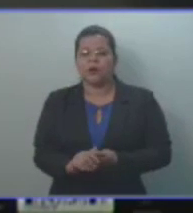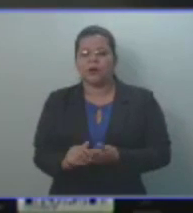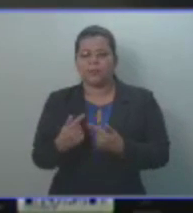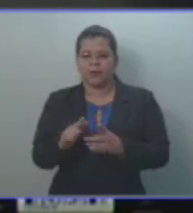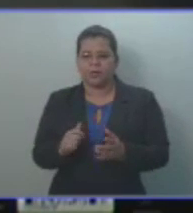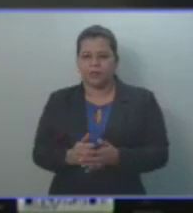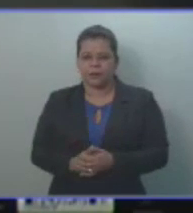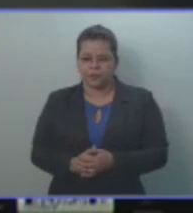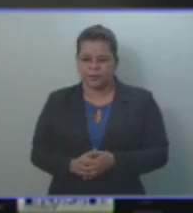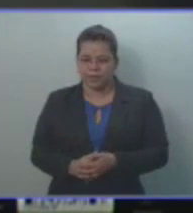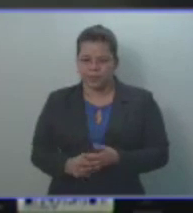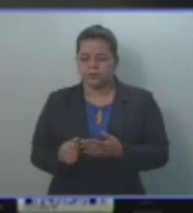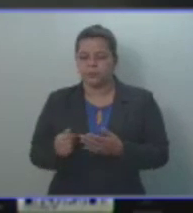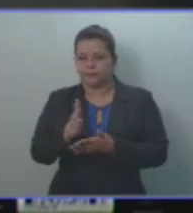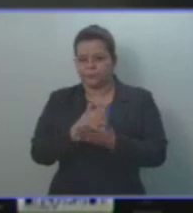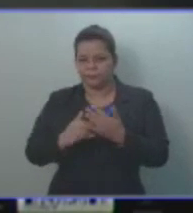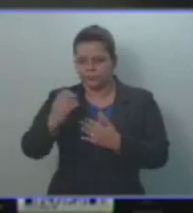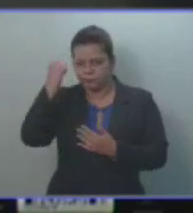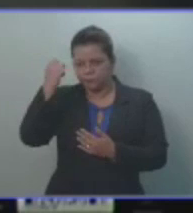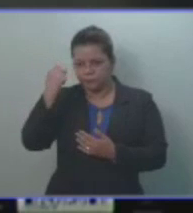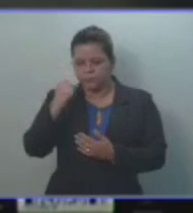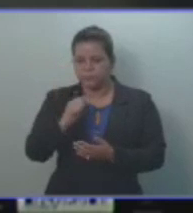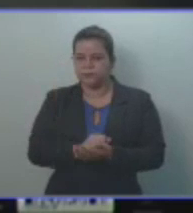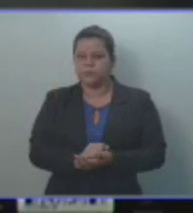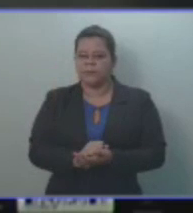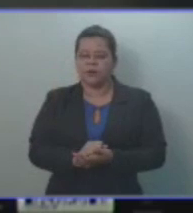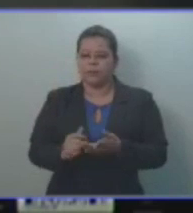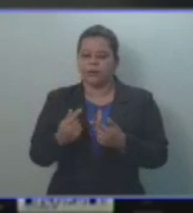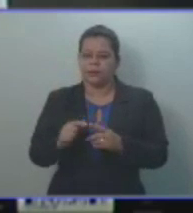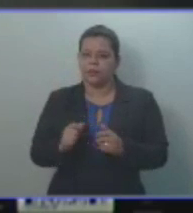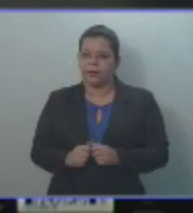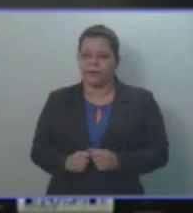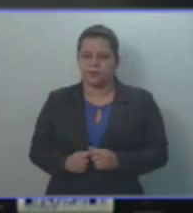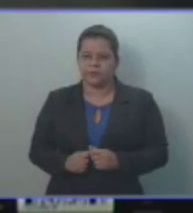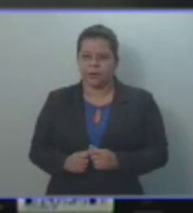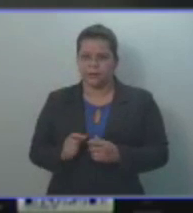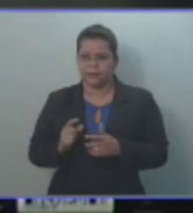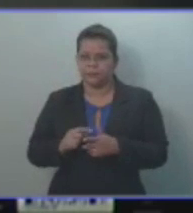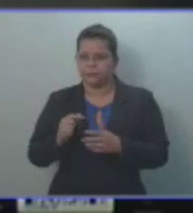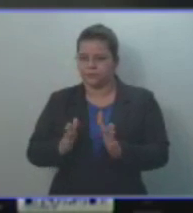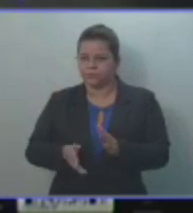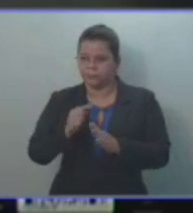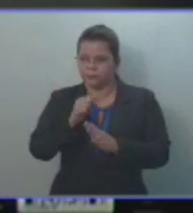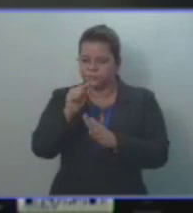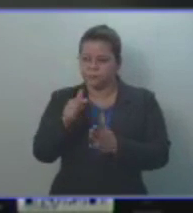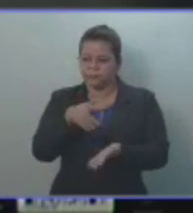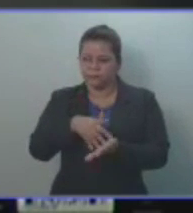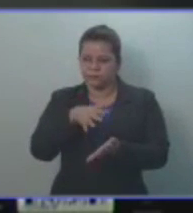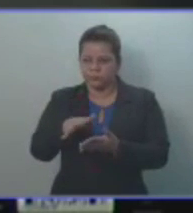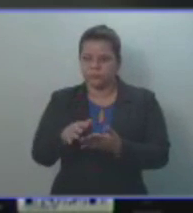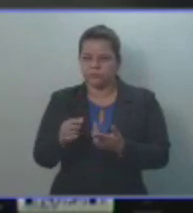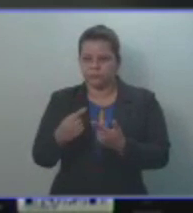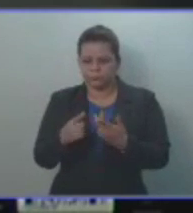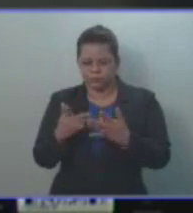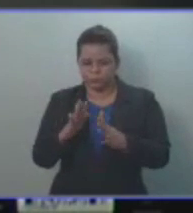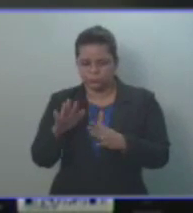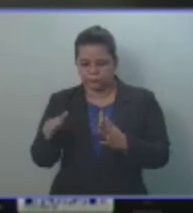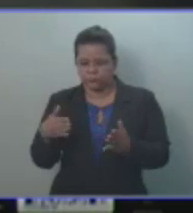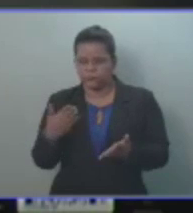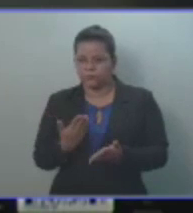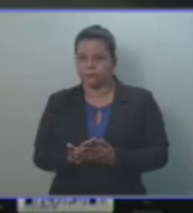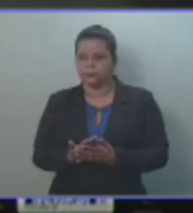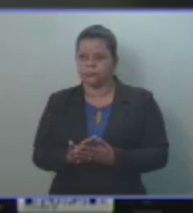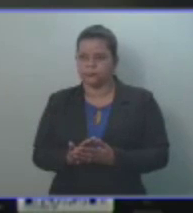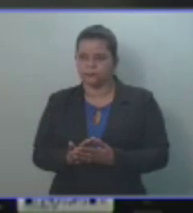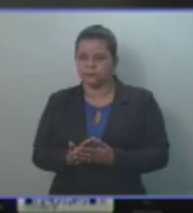ley marco y es que contempla inversiones públicas complementarias, por lo cual también se podrán